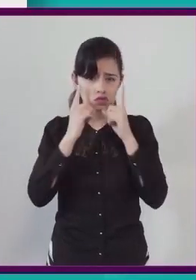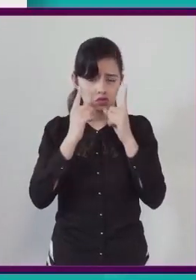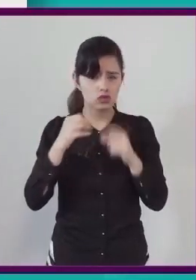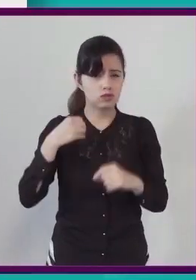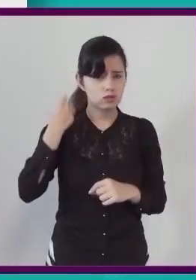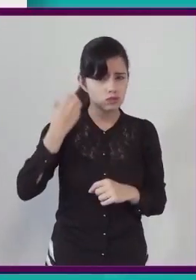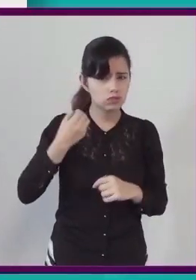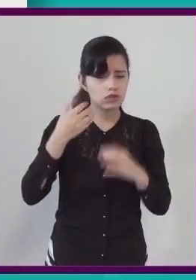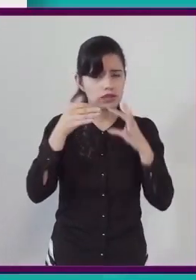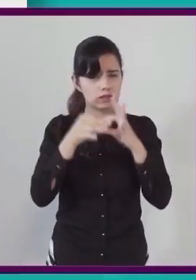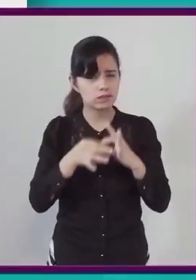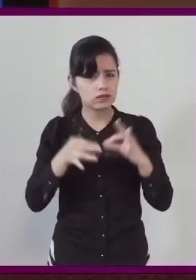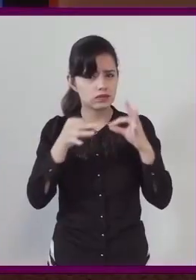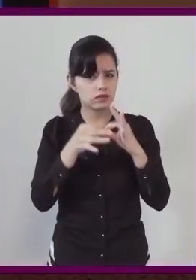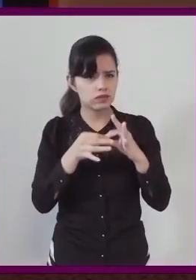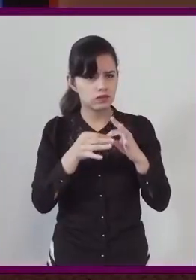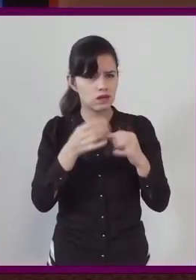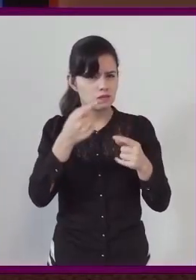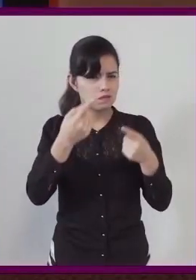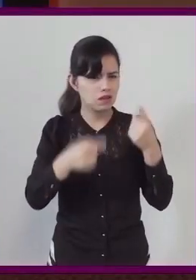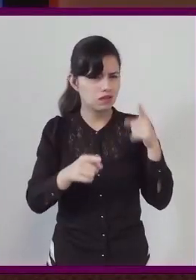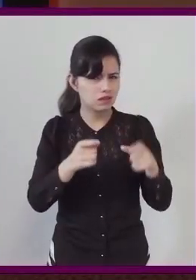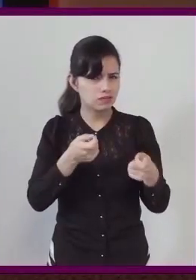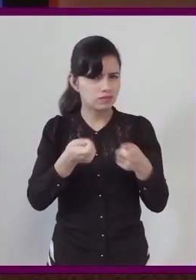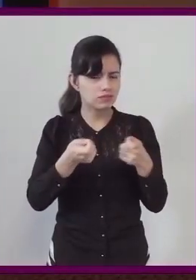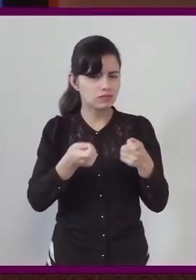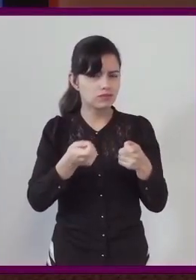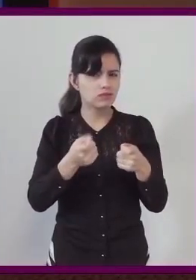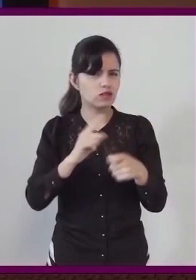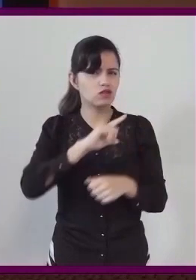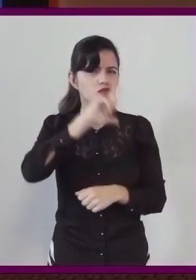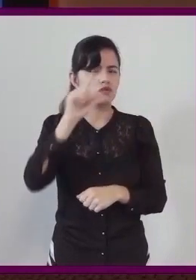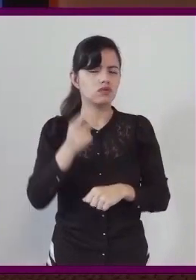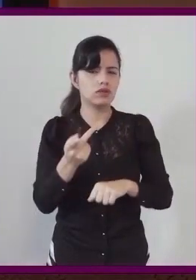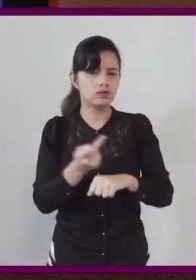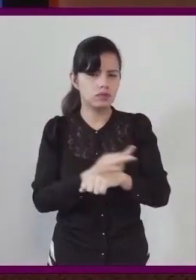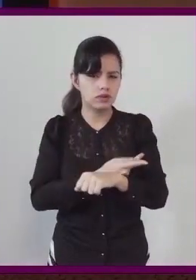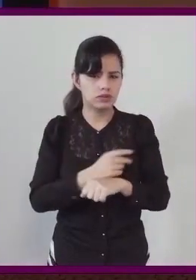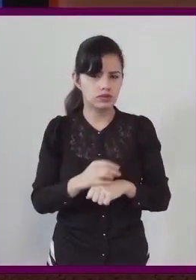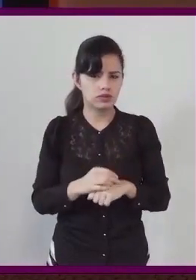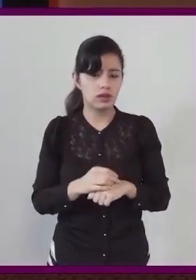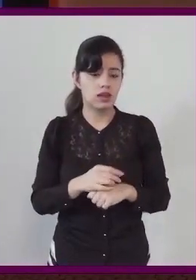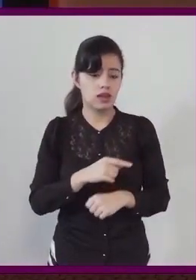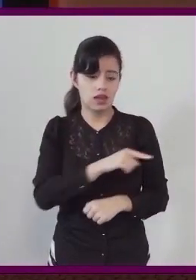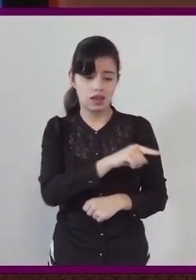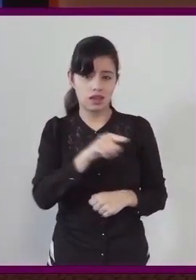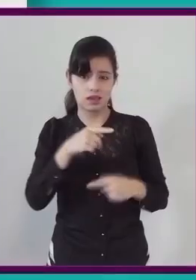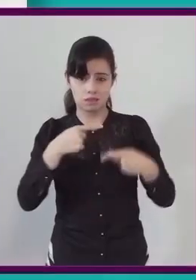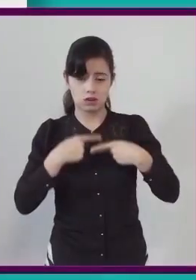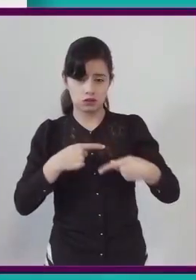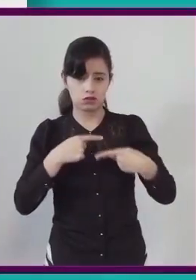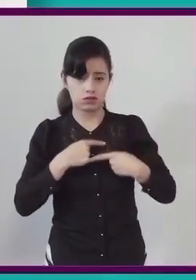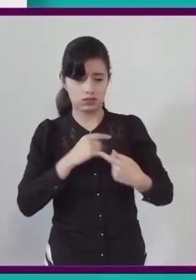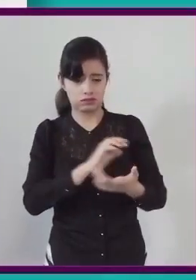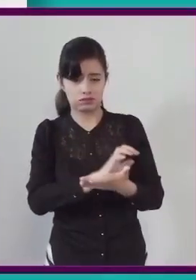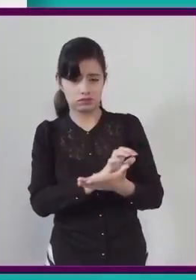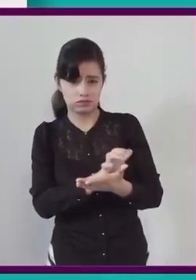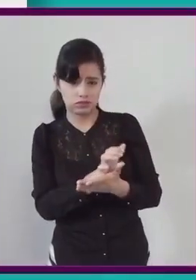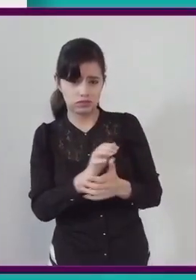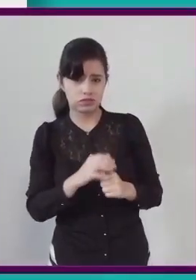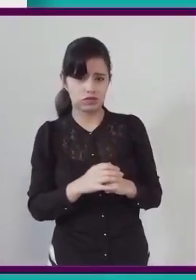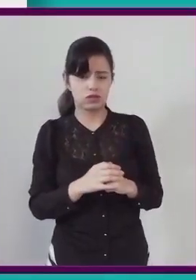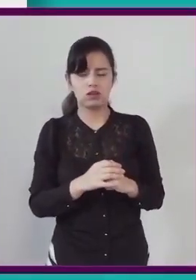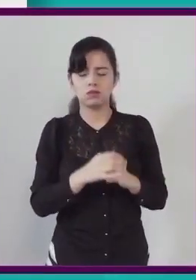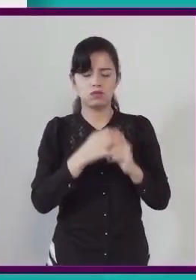es dominante, lo que pasa es que es a costa de otros, ¿no? Si un relato,